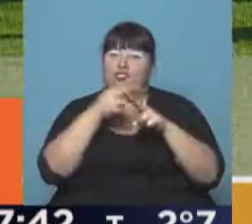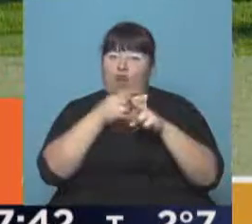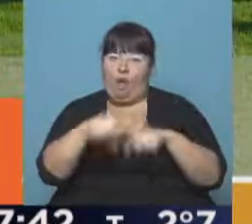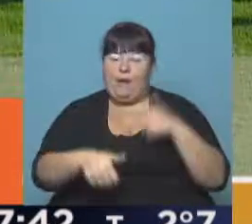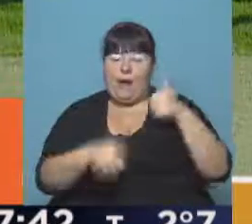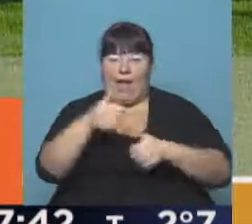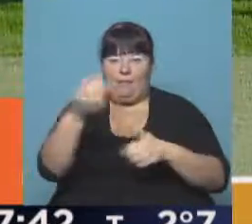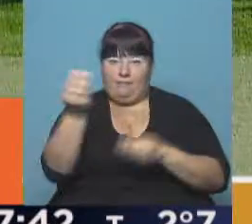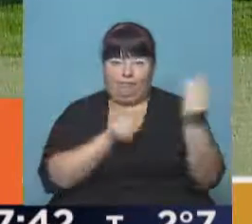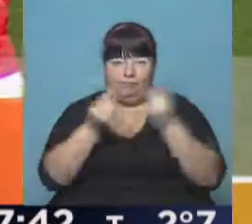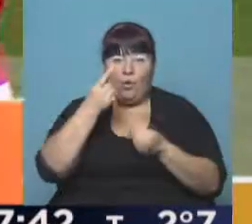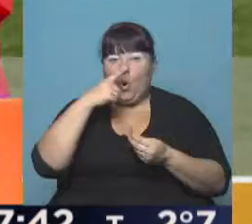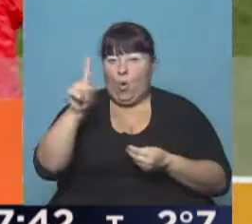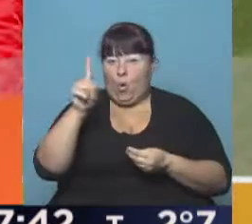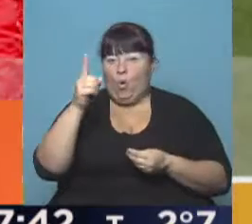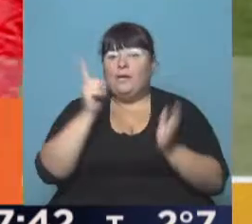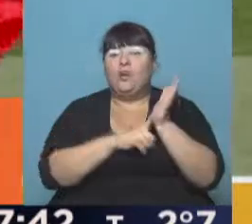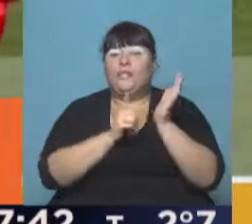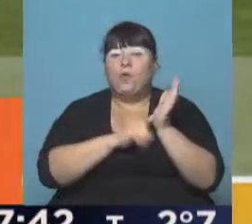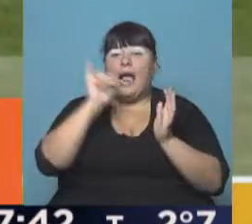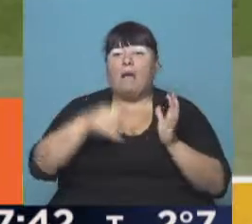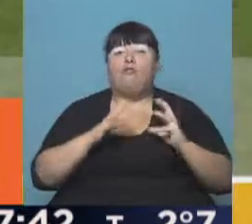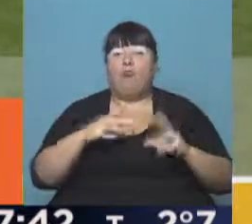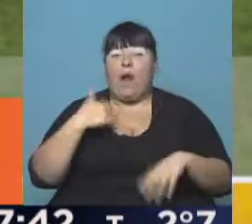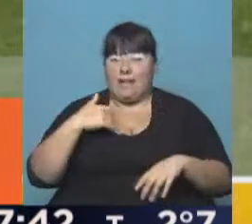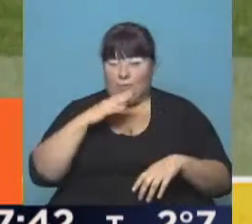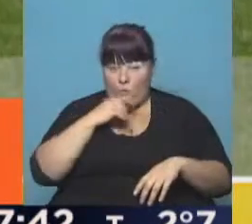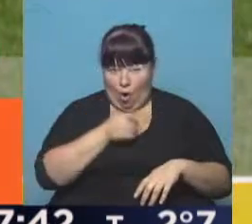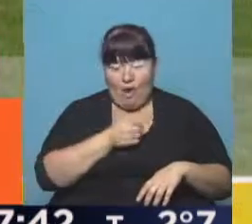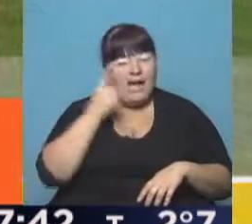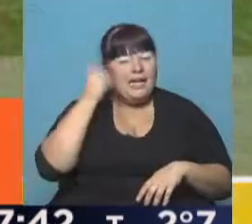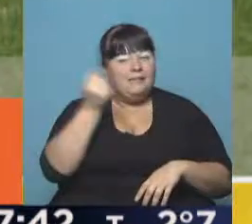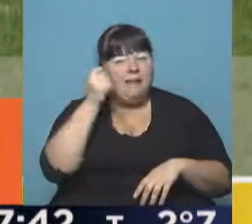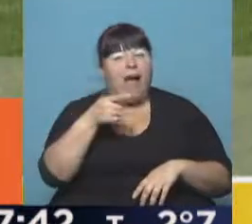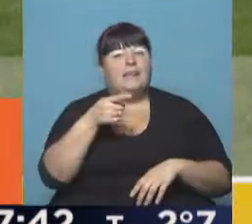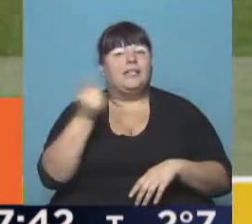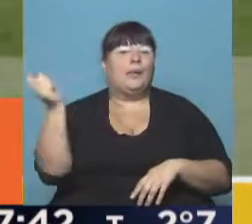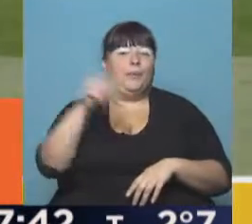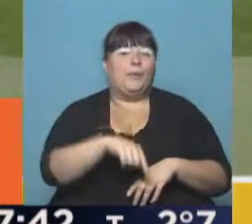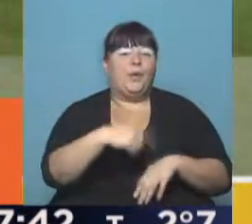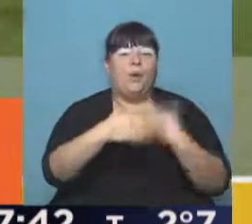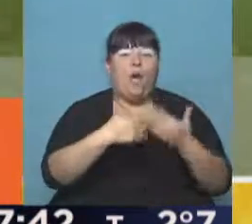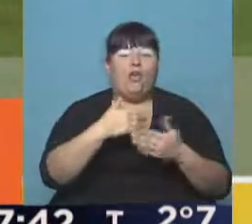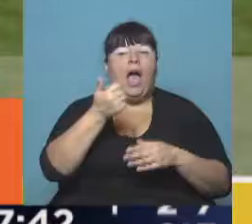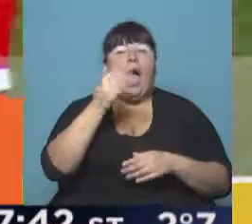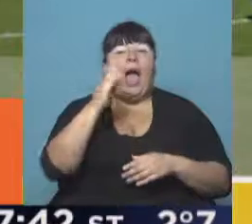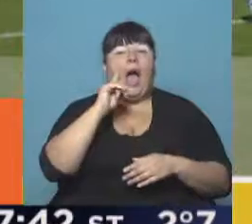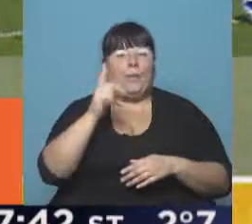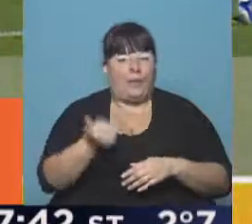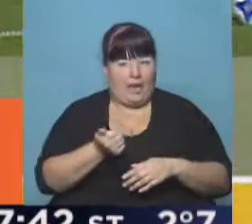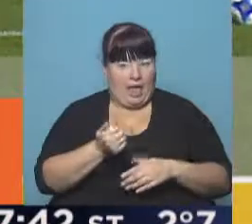este campeonato, el último titular, el último campeón del fútbol argentino, que piensa por la llegada de Guanchope